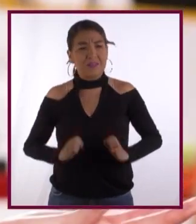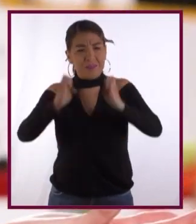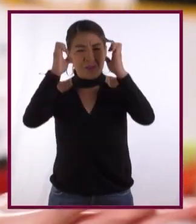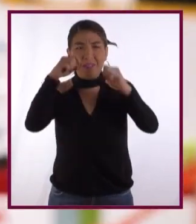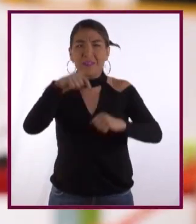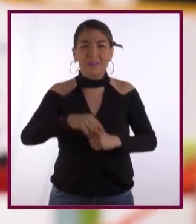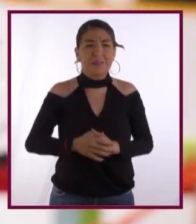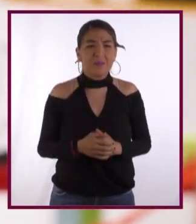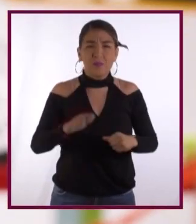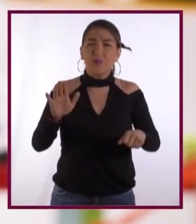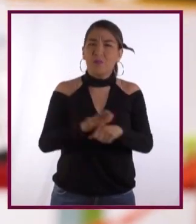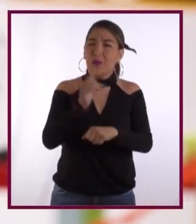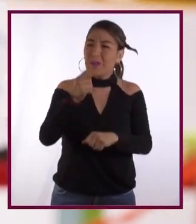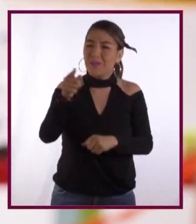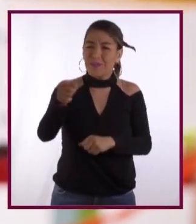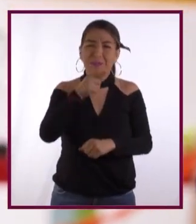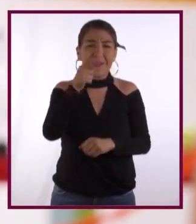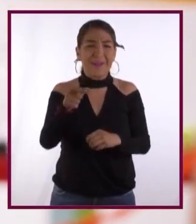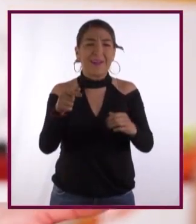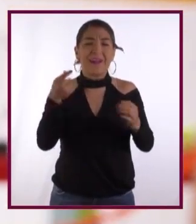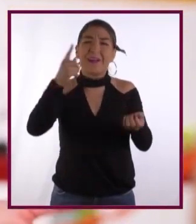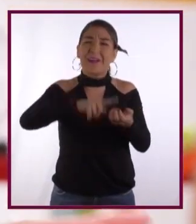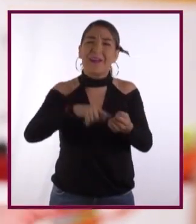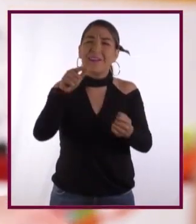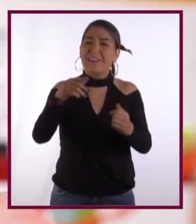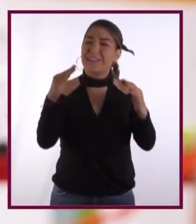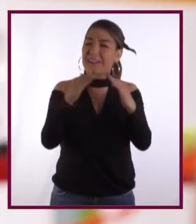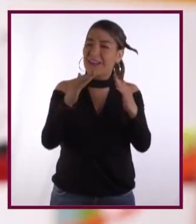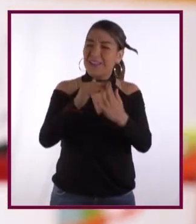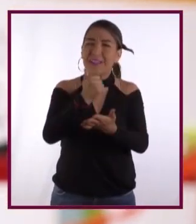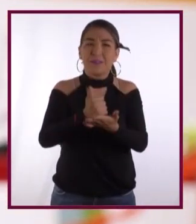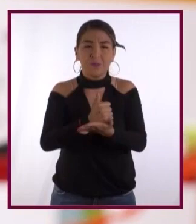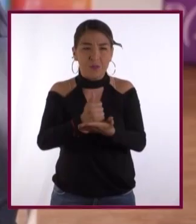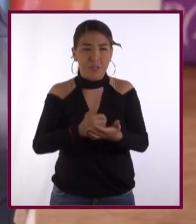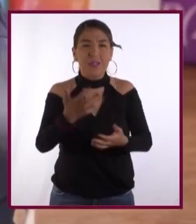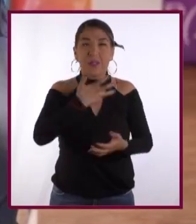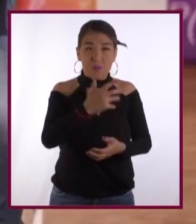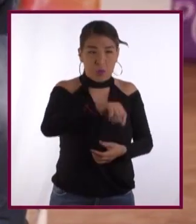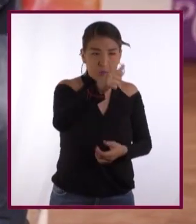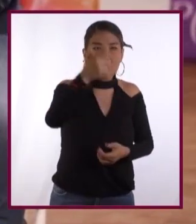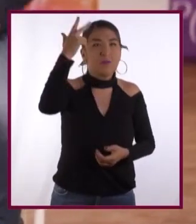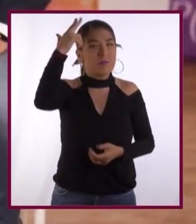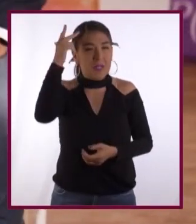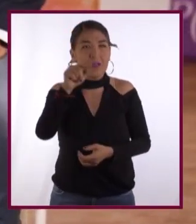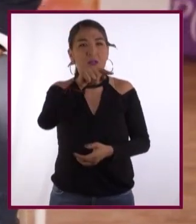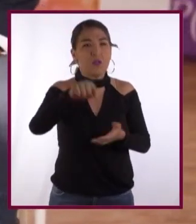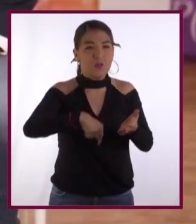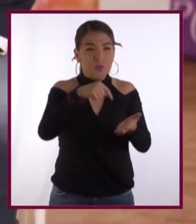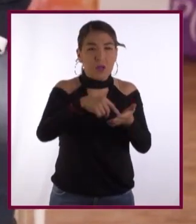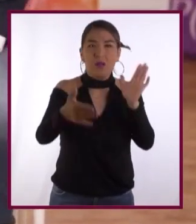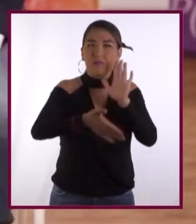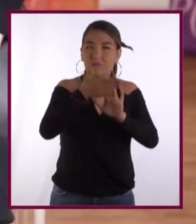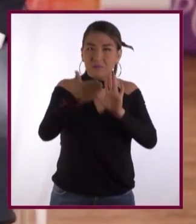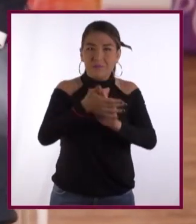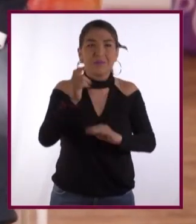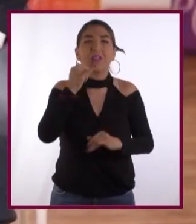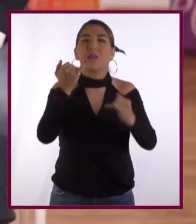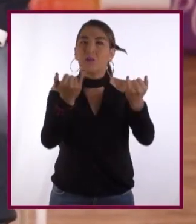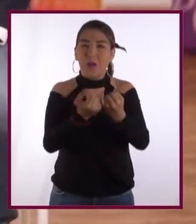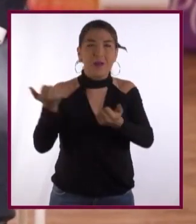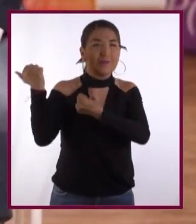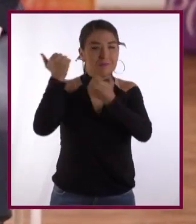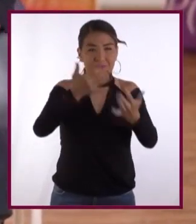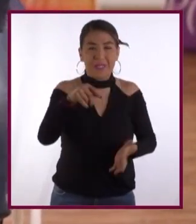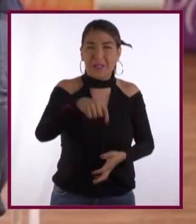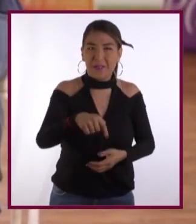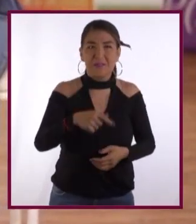edificios tan bonitos para llegar aquí, ¿por qué traes la Casa de los Azulejos en la cabeza? También el mármol del Palacio de Bellas Artes fue importado a la